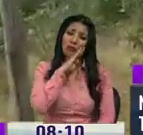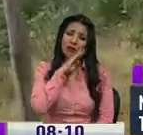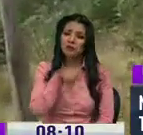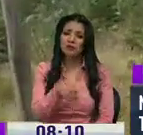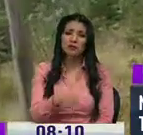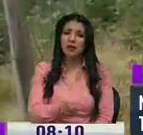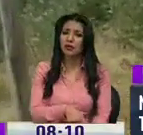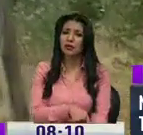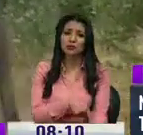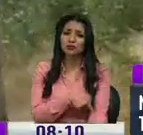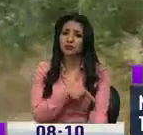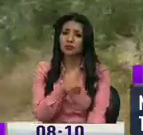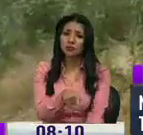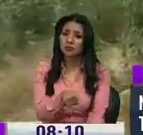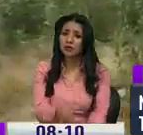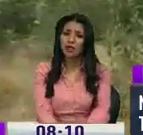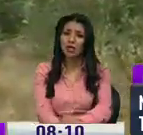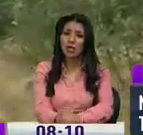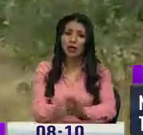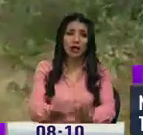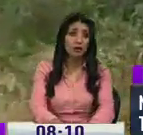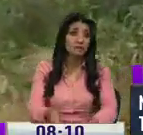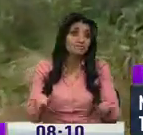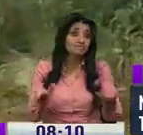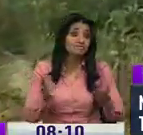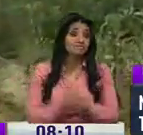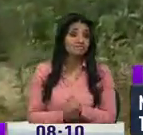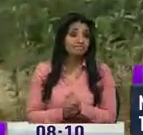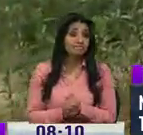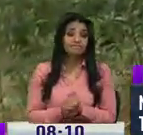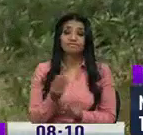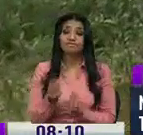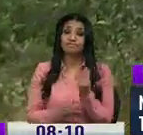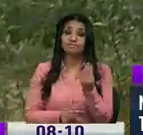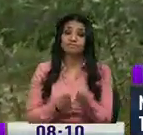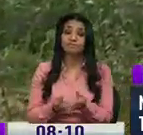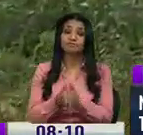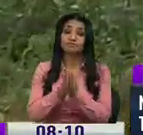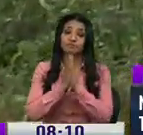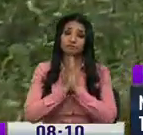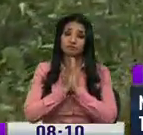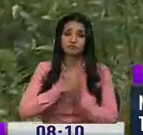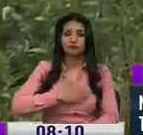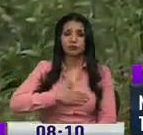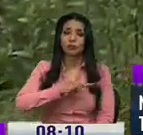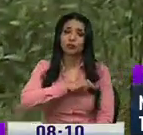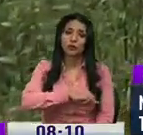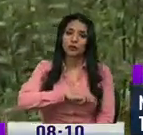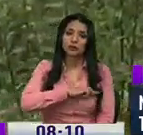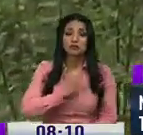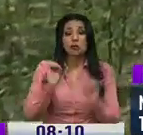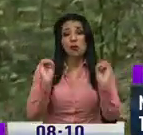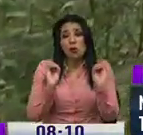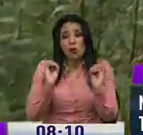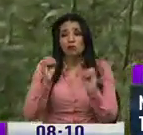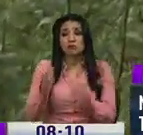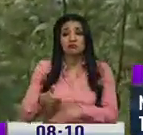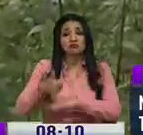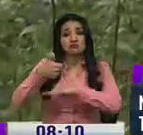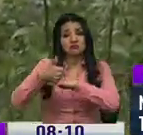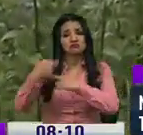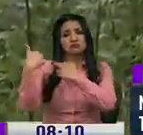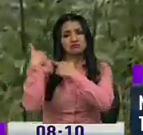esto, hizo de su habitación, no sé. Entonces lo que yo pido al municipio, o no sé de quién se ha encargado esto, que nos ayuden, por